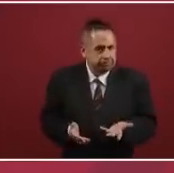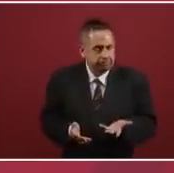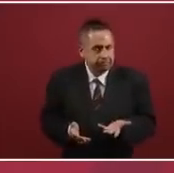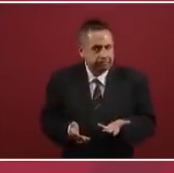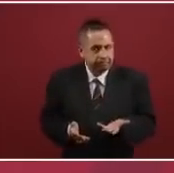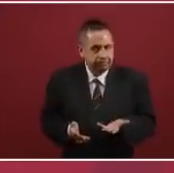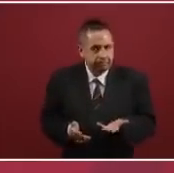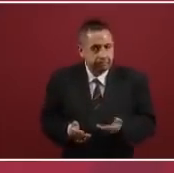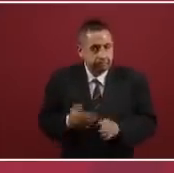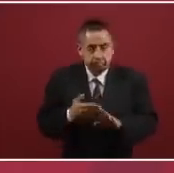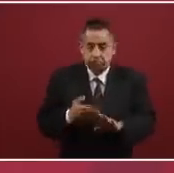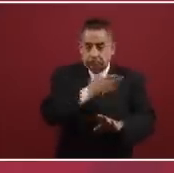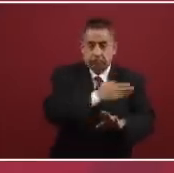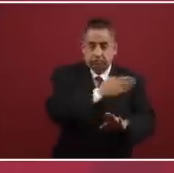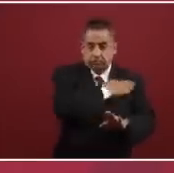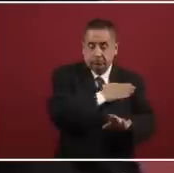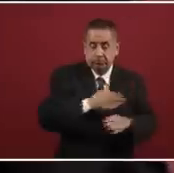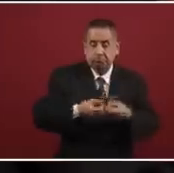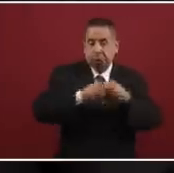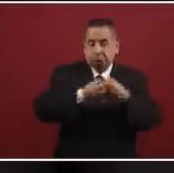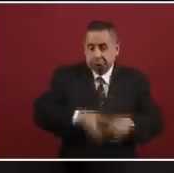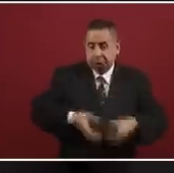todo lo que perdió el salario?